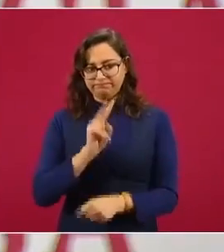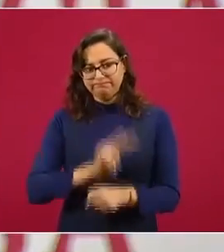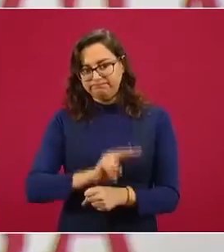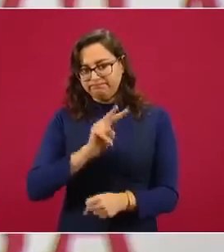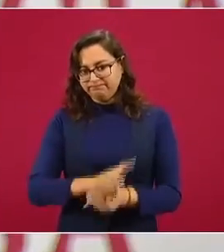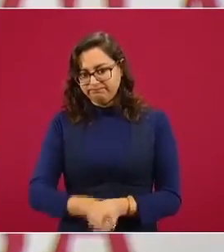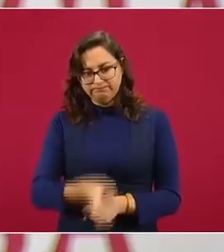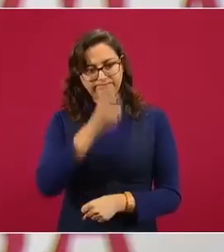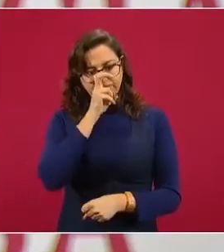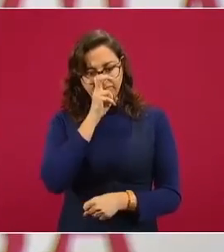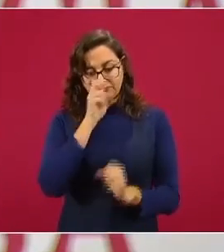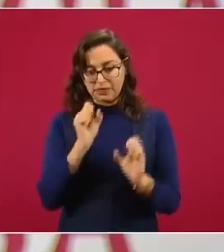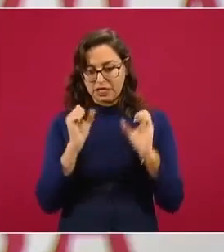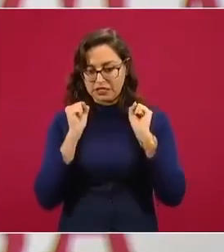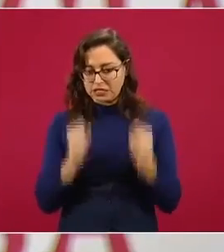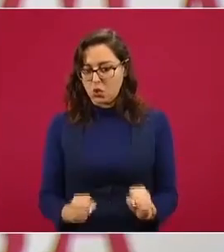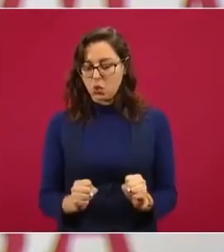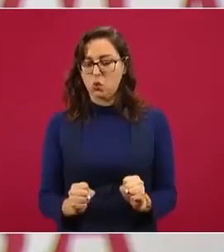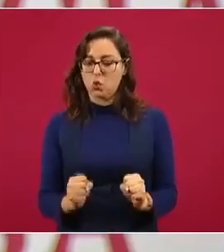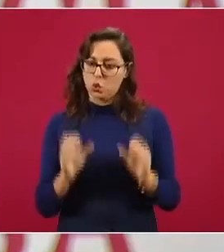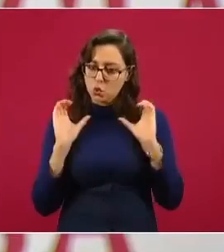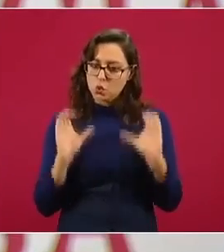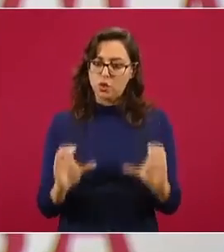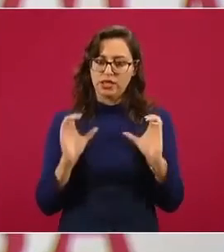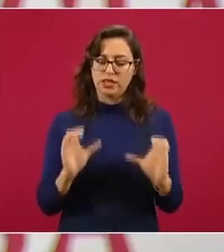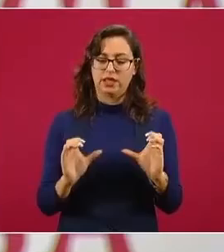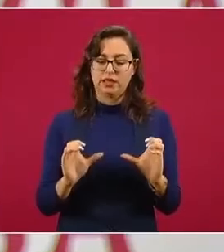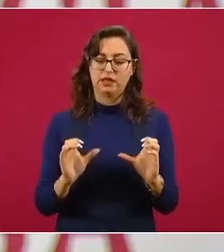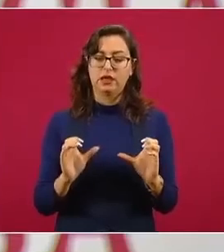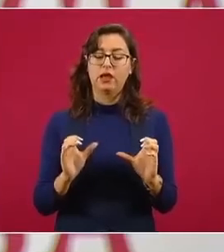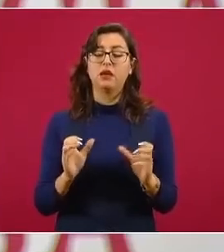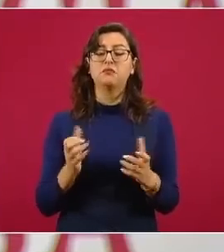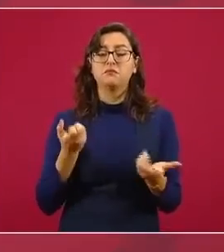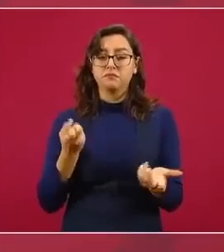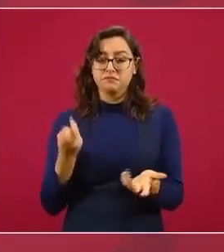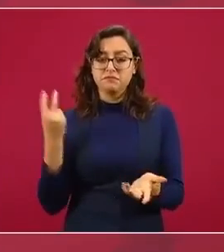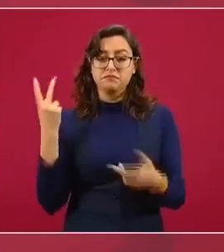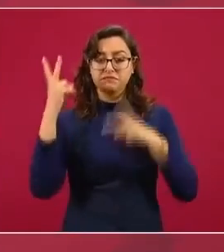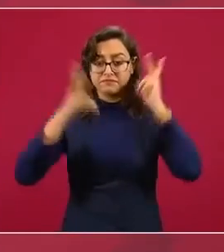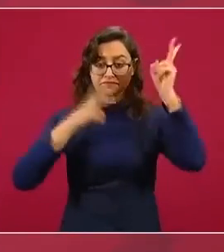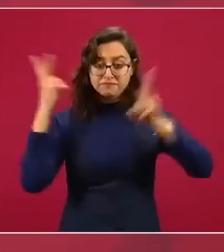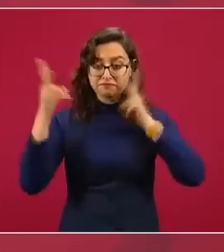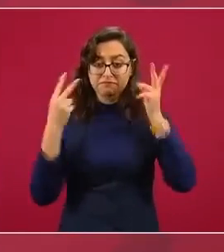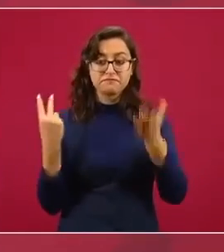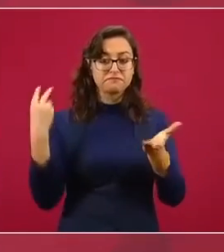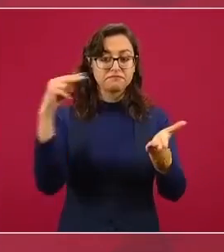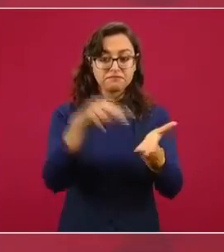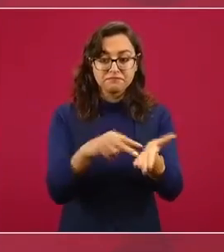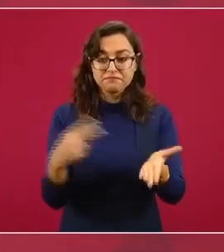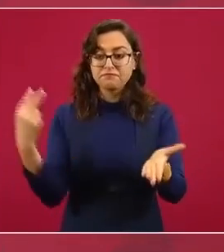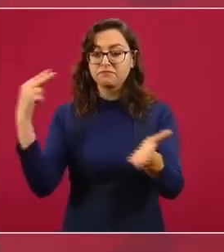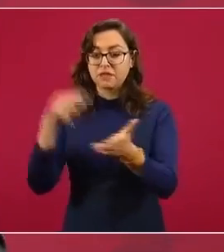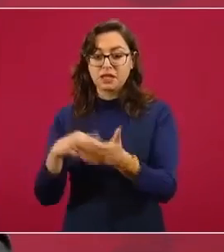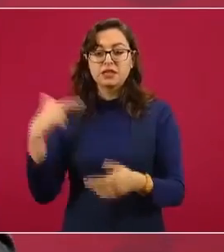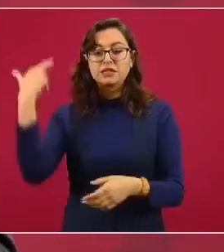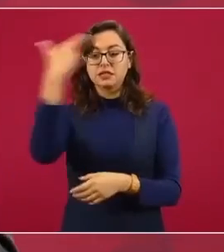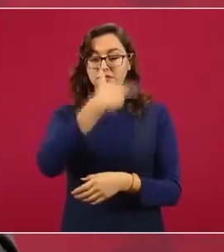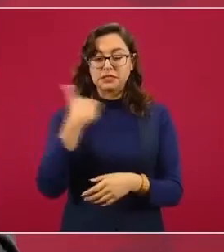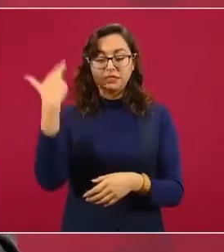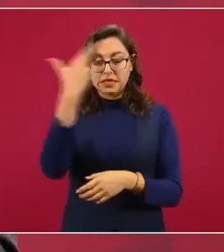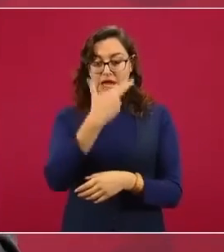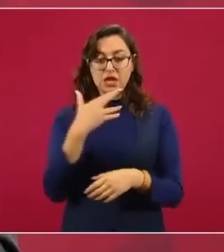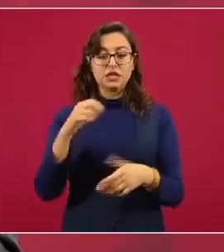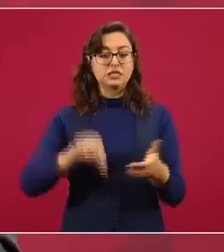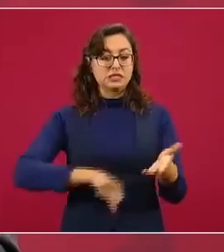vacuna. Entonces, se han hecho visitas, se han hecho análisis muy minuciosos de cada